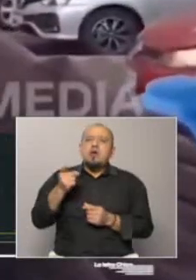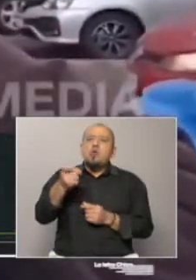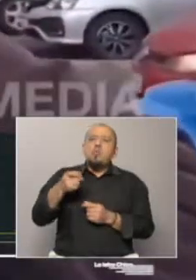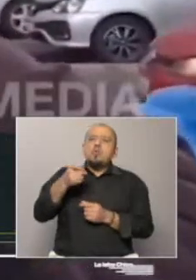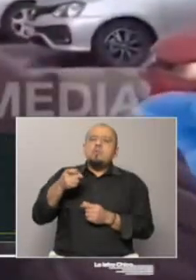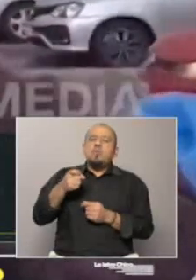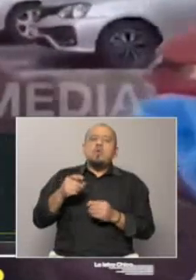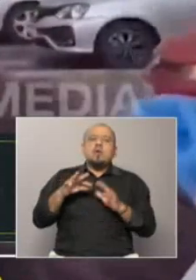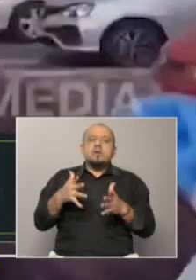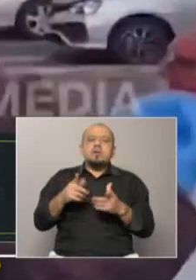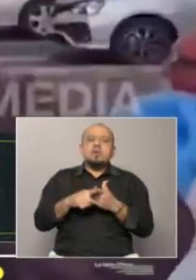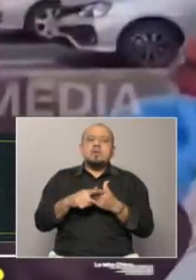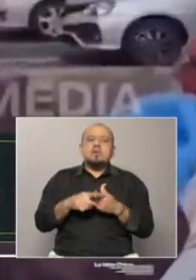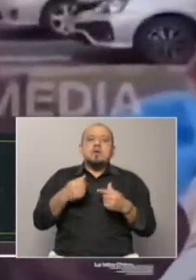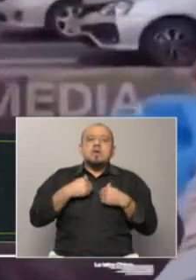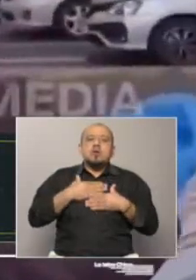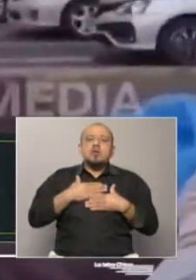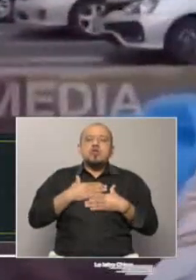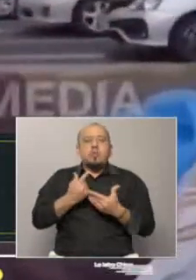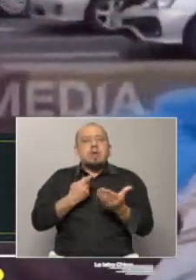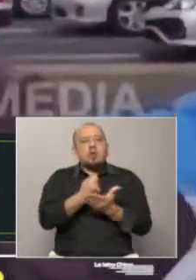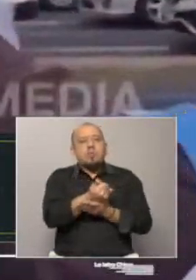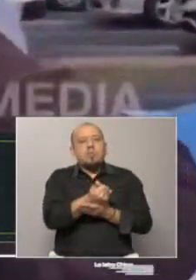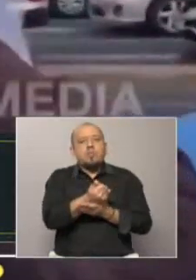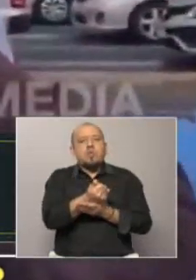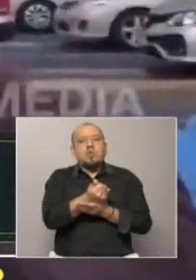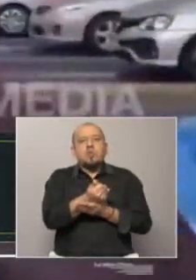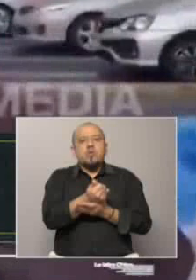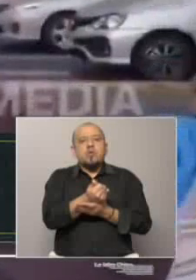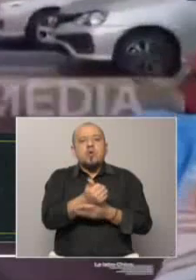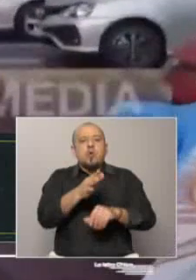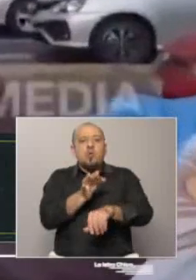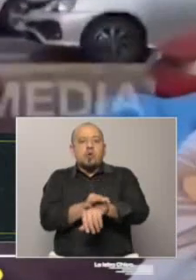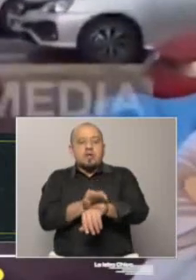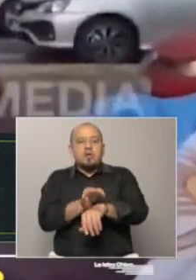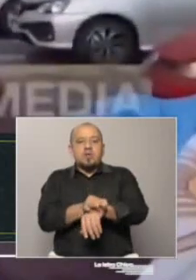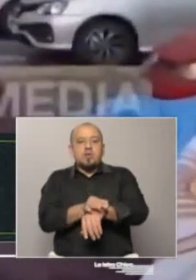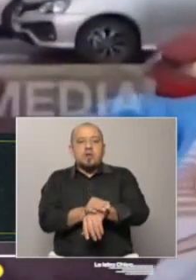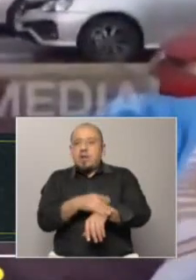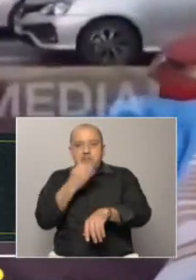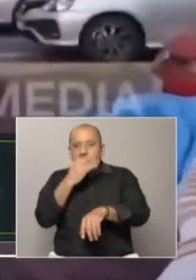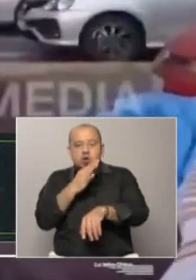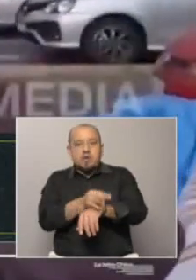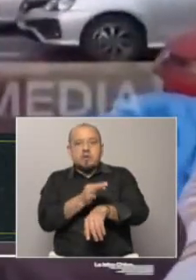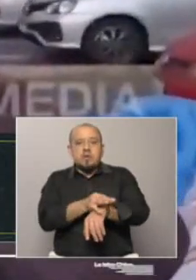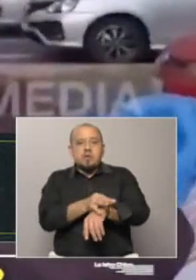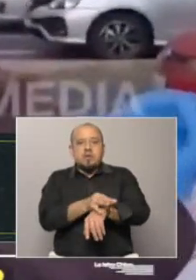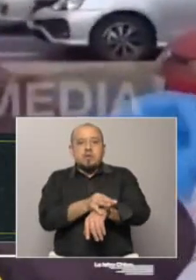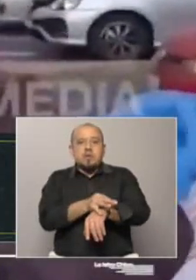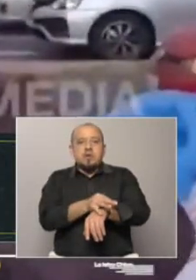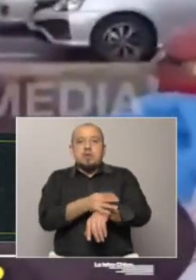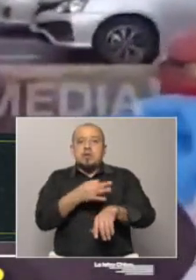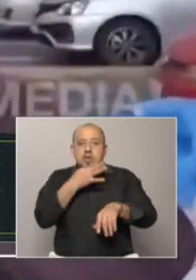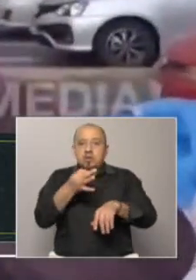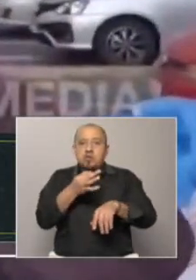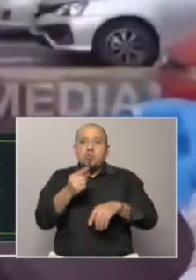es cuando yo me compro un reloj, el mejor reloj, y a un comunista